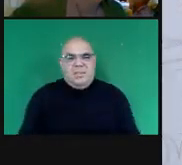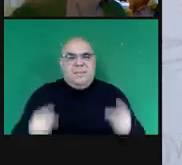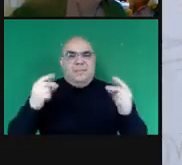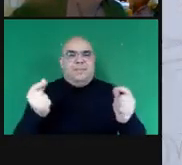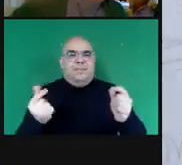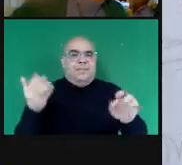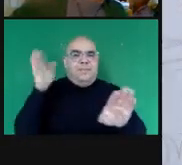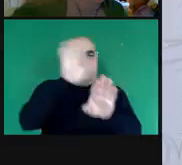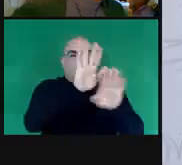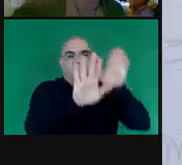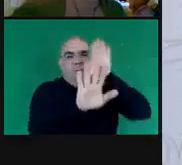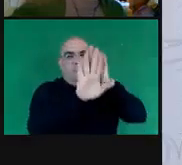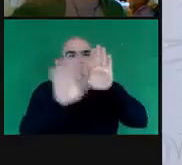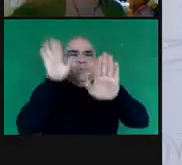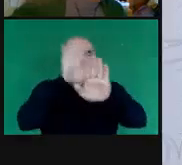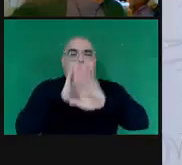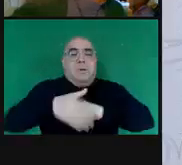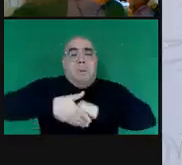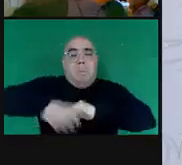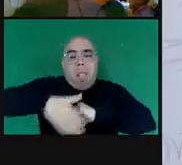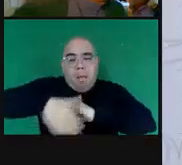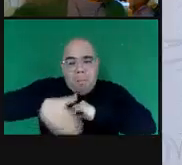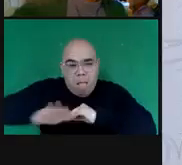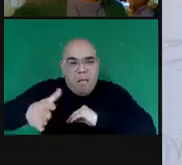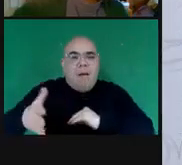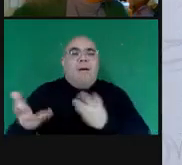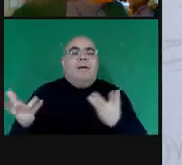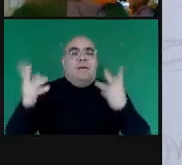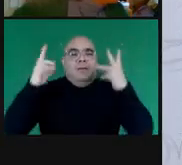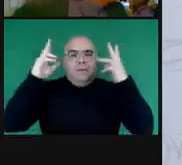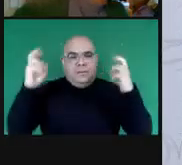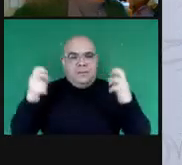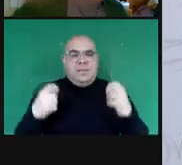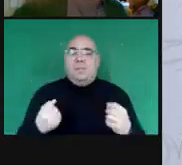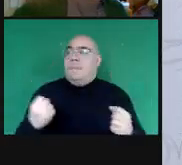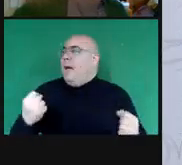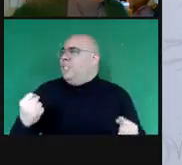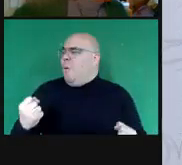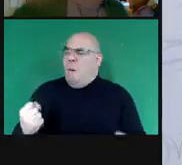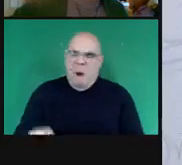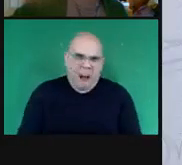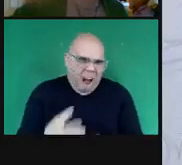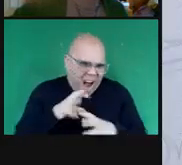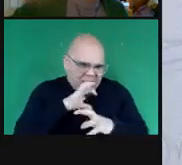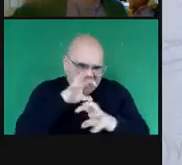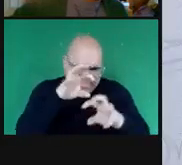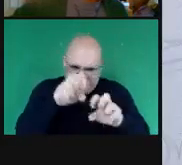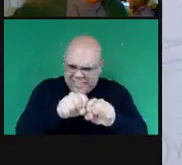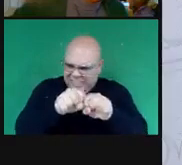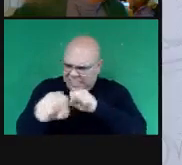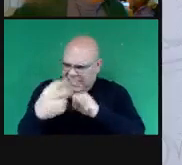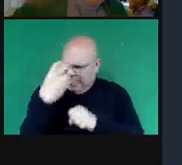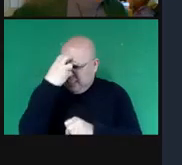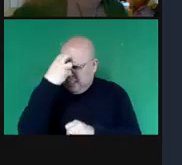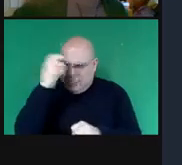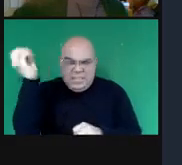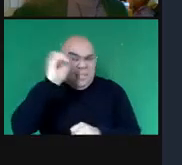superpuestos, improvisados, hechos en un momento de euforia, rabia o rebeldía.